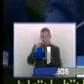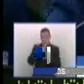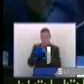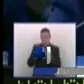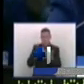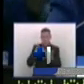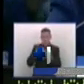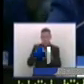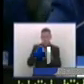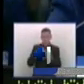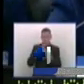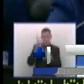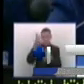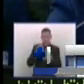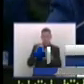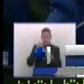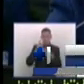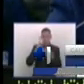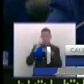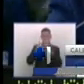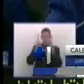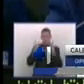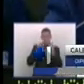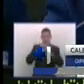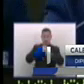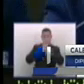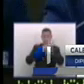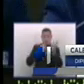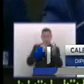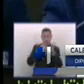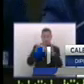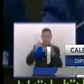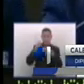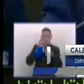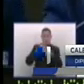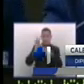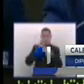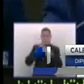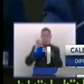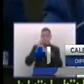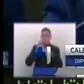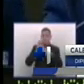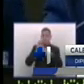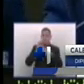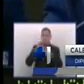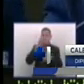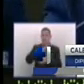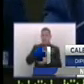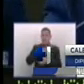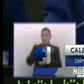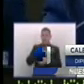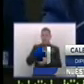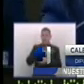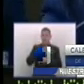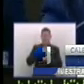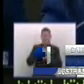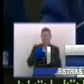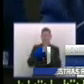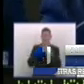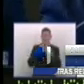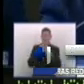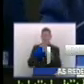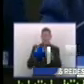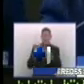decreto, el día de su publicación, entrará en vigencia y en vigor para favorecer